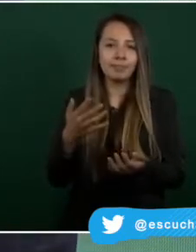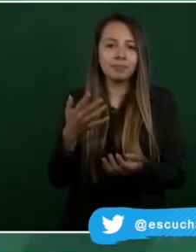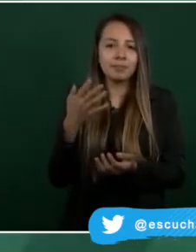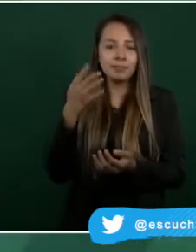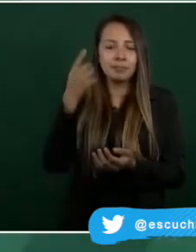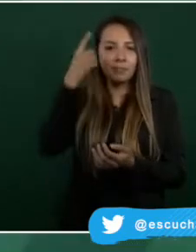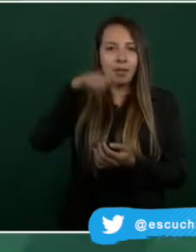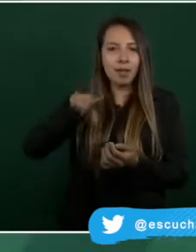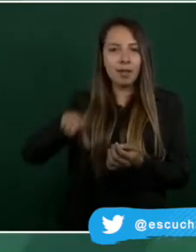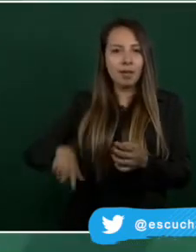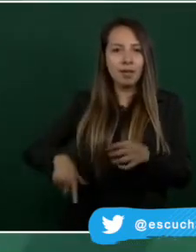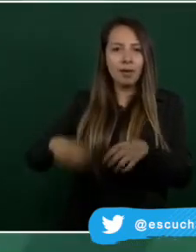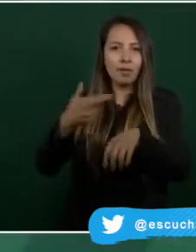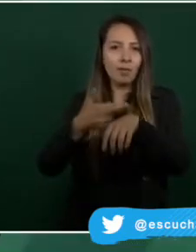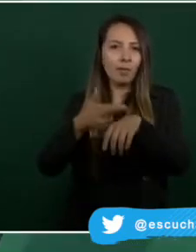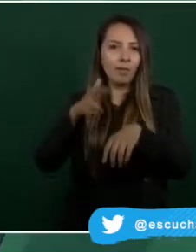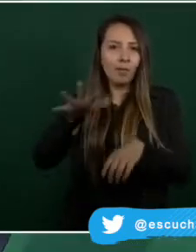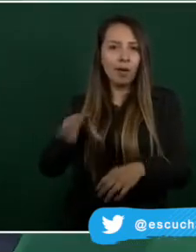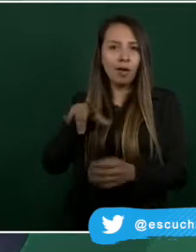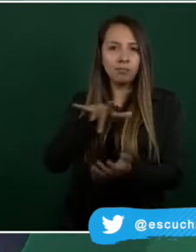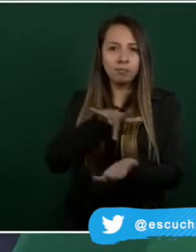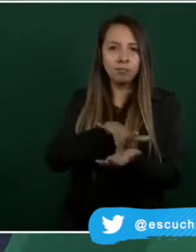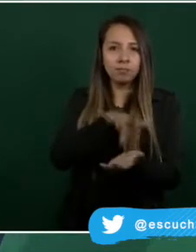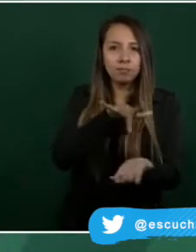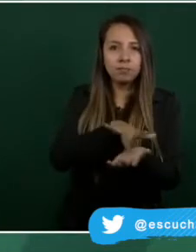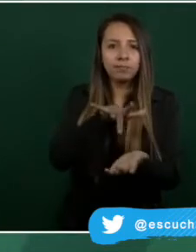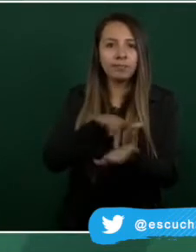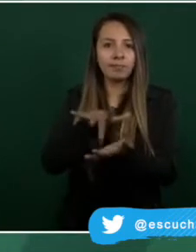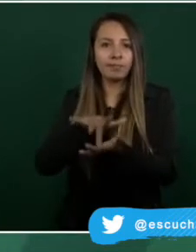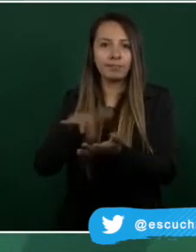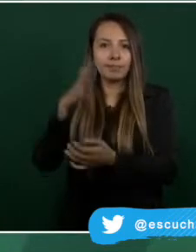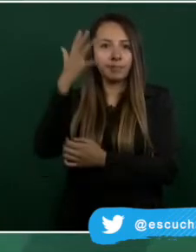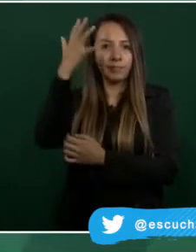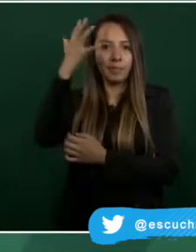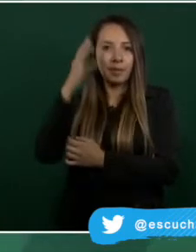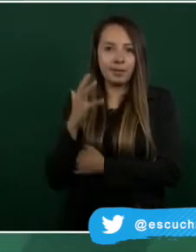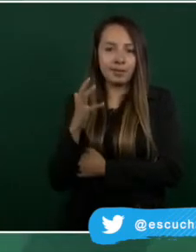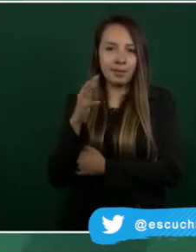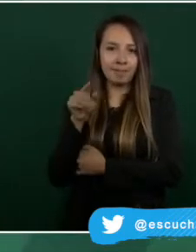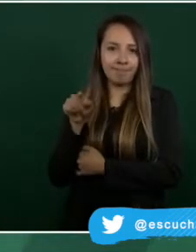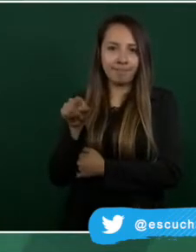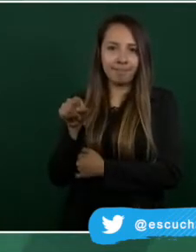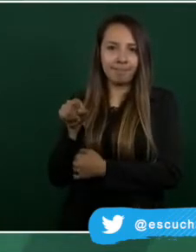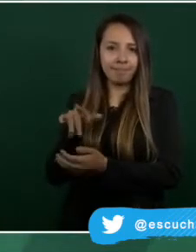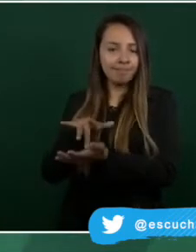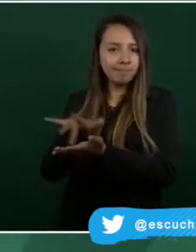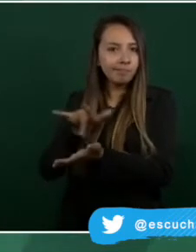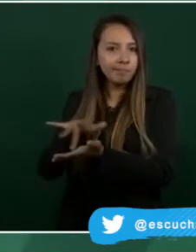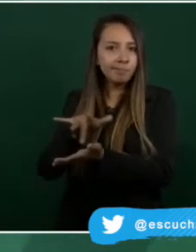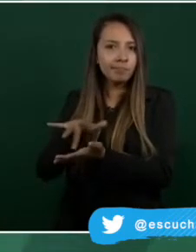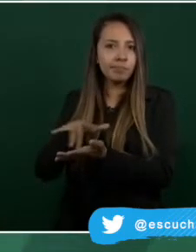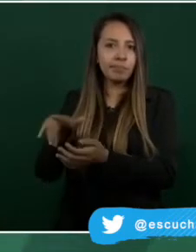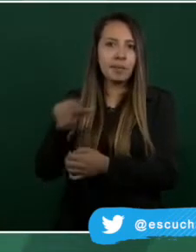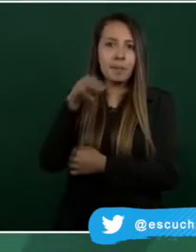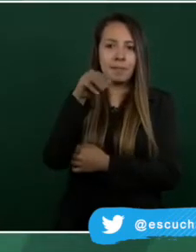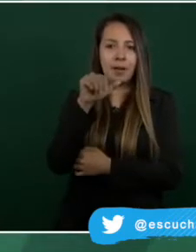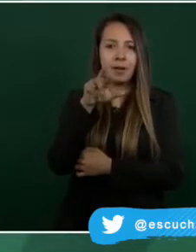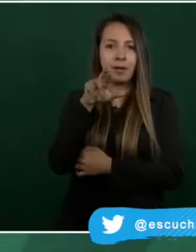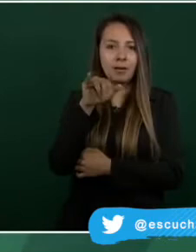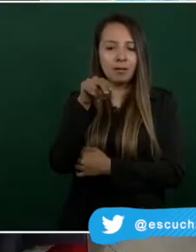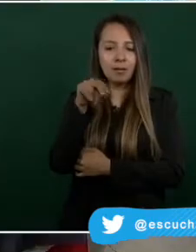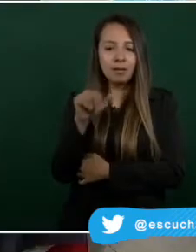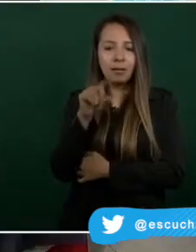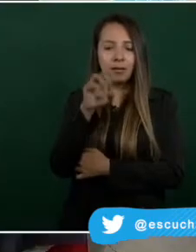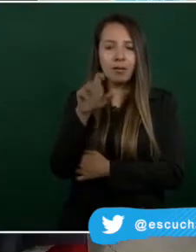Justicia confirma que el caso continuará abierto y reitera que se dará a conocer la situación y se castigará a los responsables para que